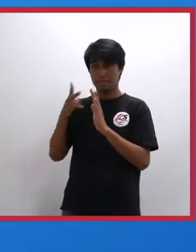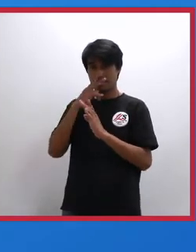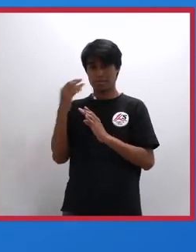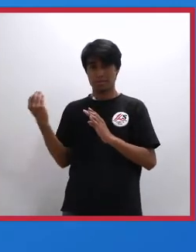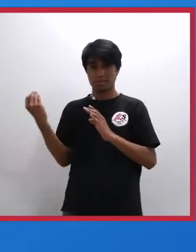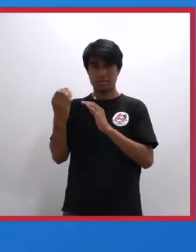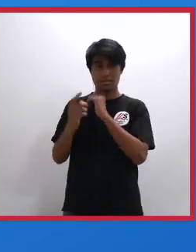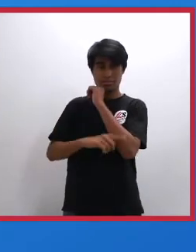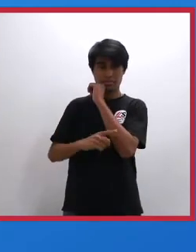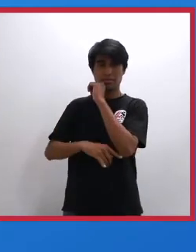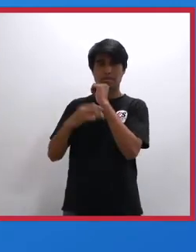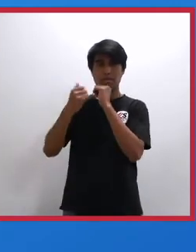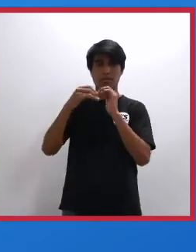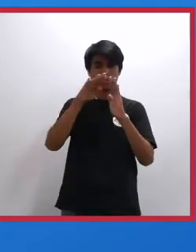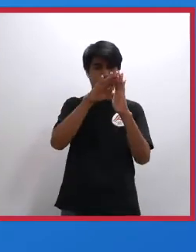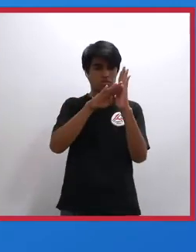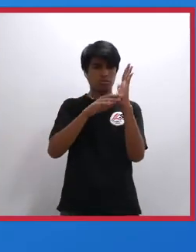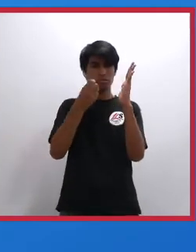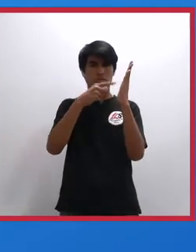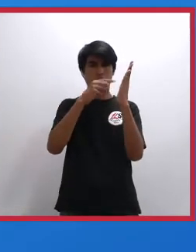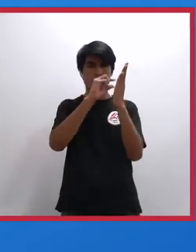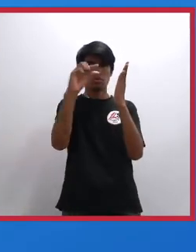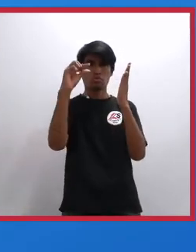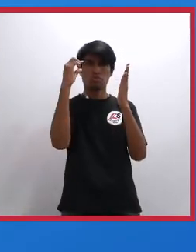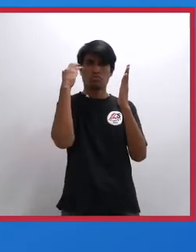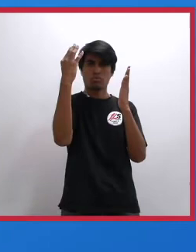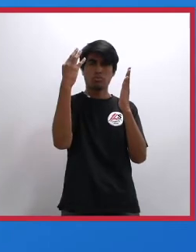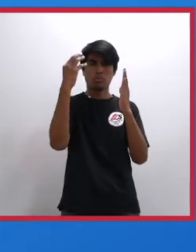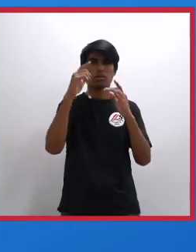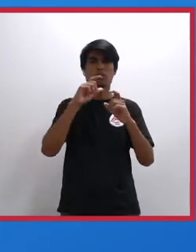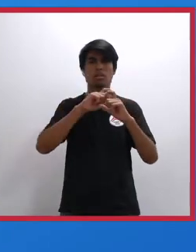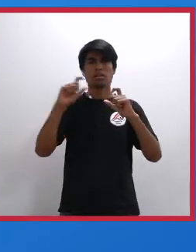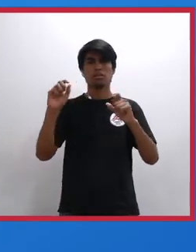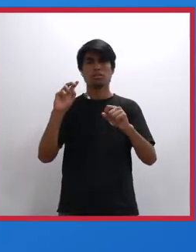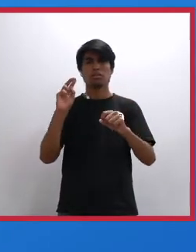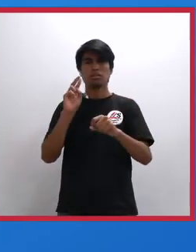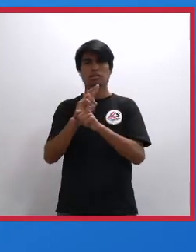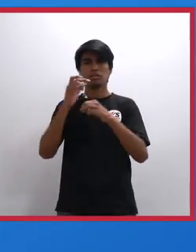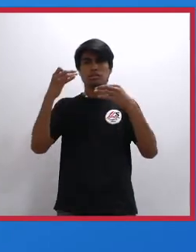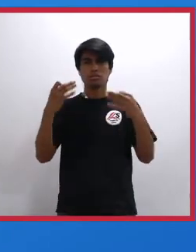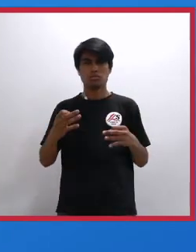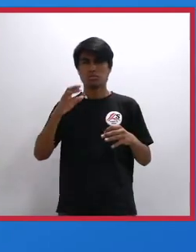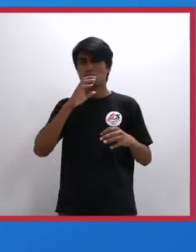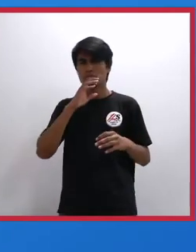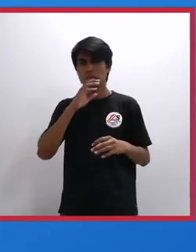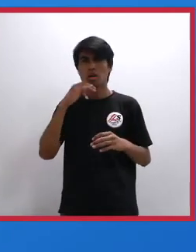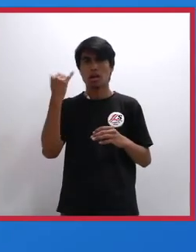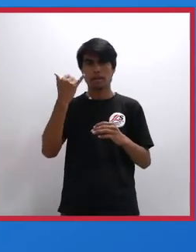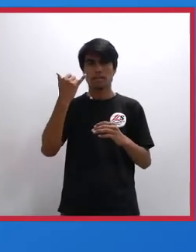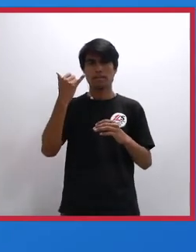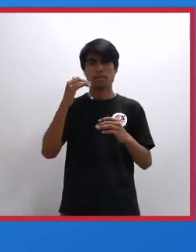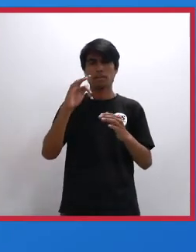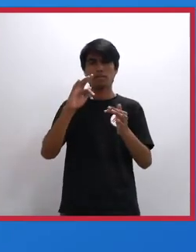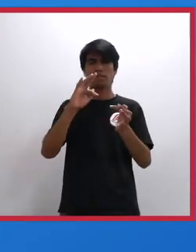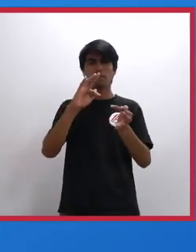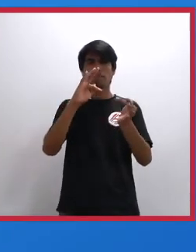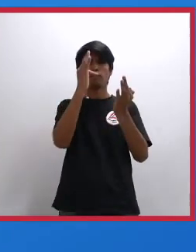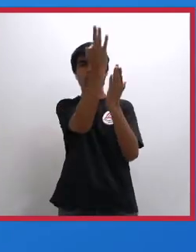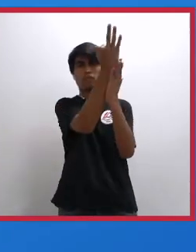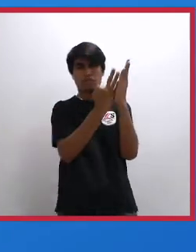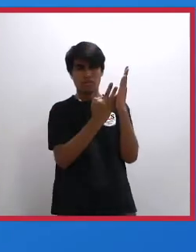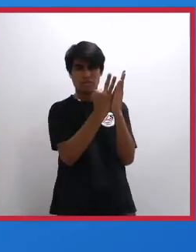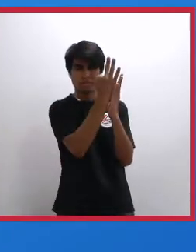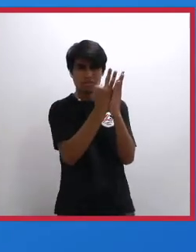capítulo 4 de plan de ejecución segura, se propone un formato en donde se